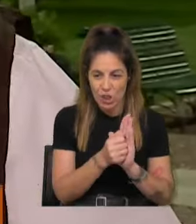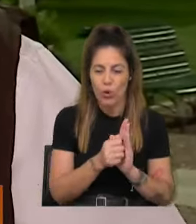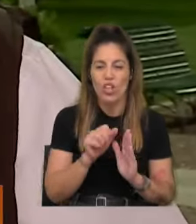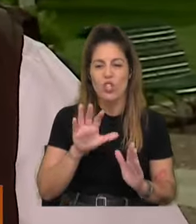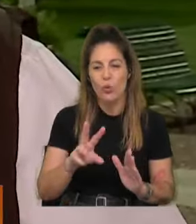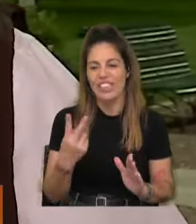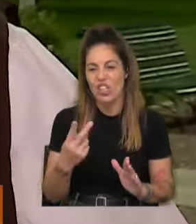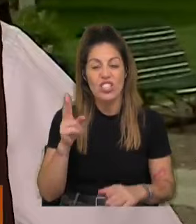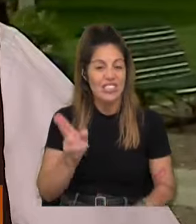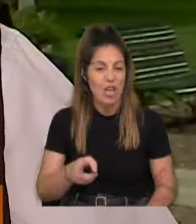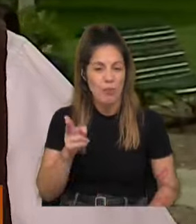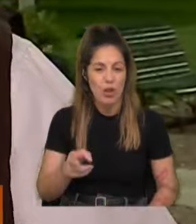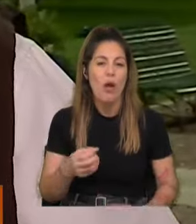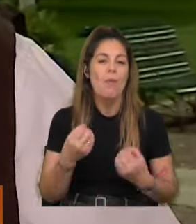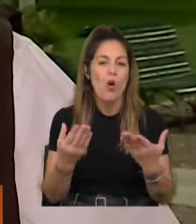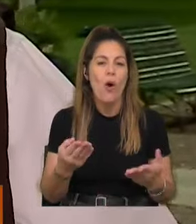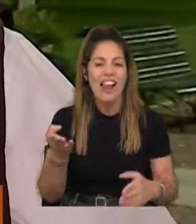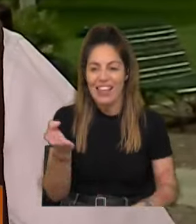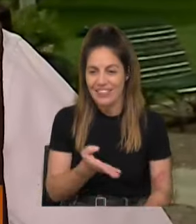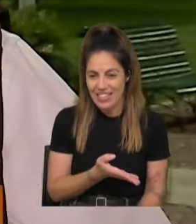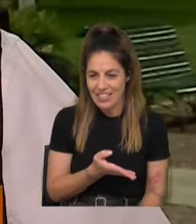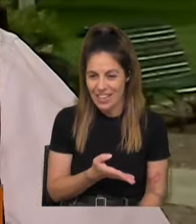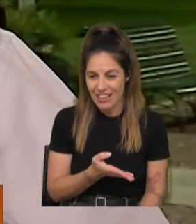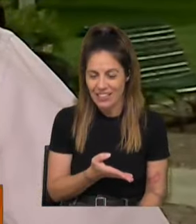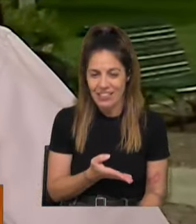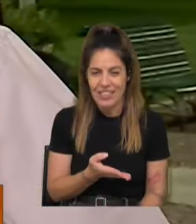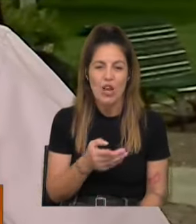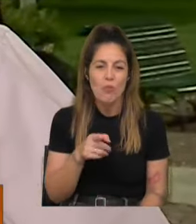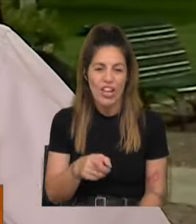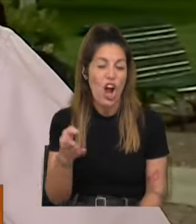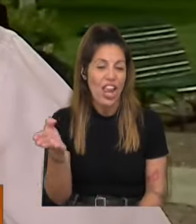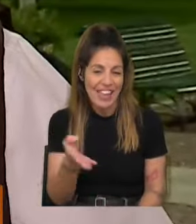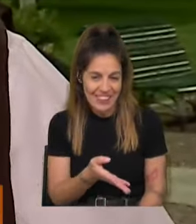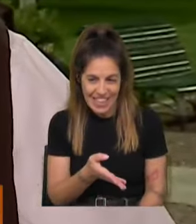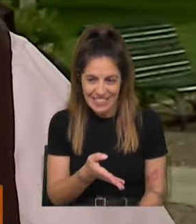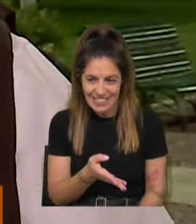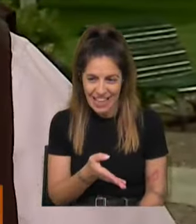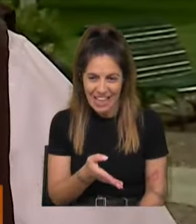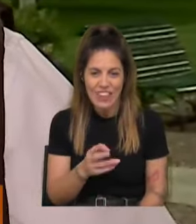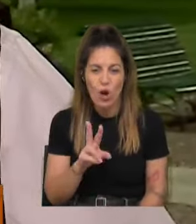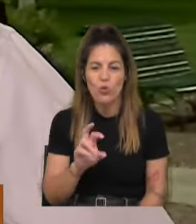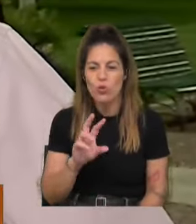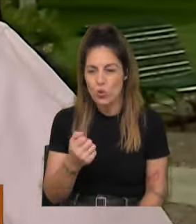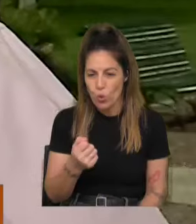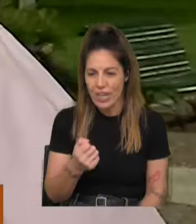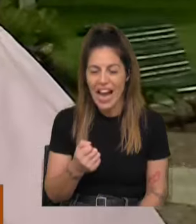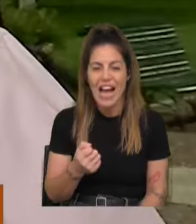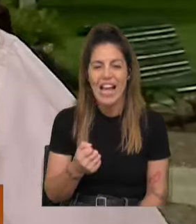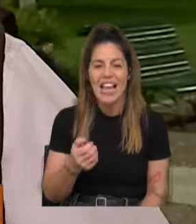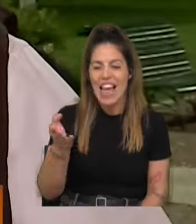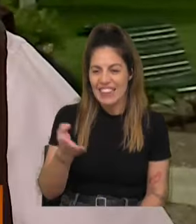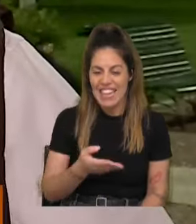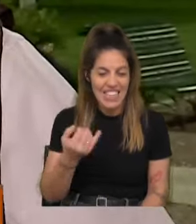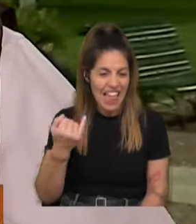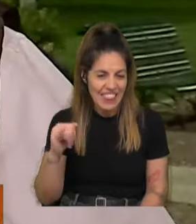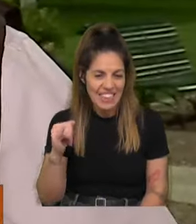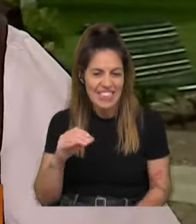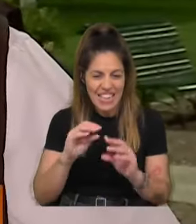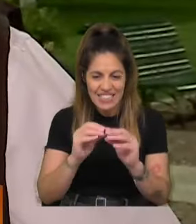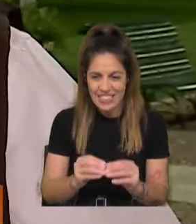se prohíbe la usura Pero cuál es la tasa de usura bueno eh la tasa de de de usura la tasa las tasas de intereses se